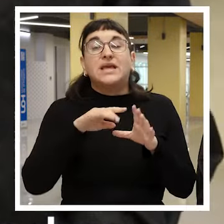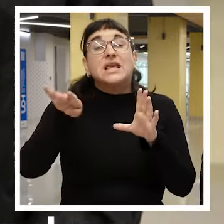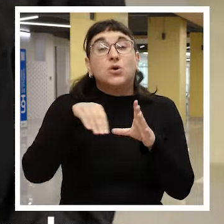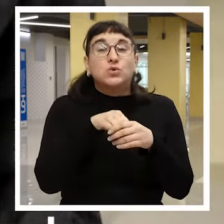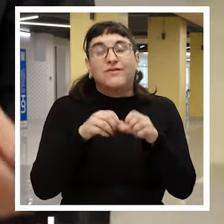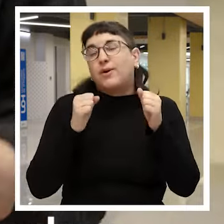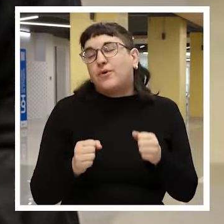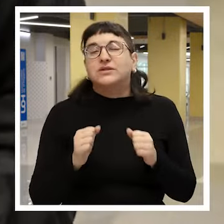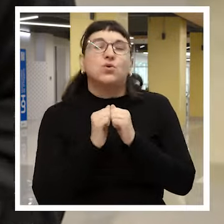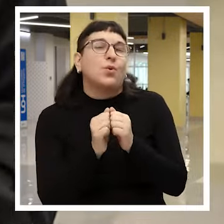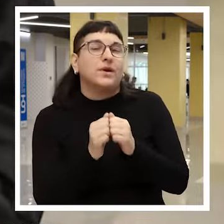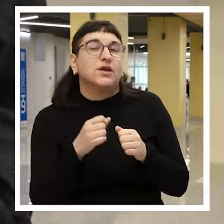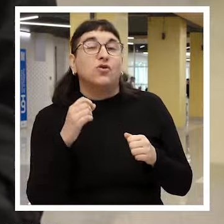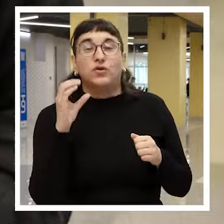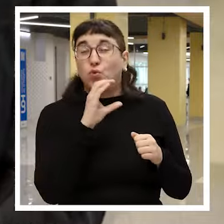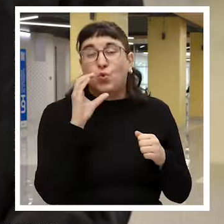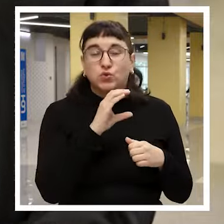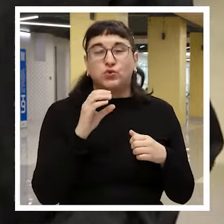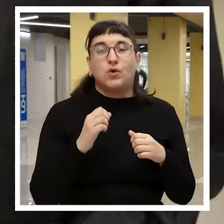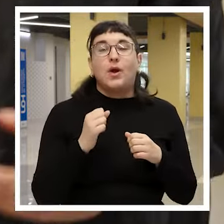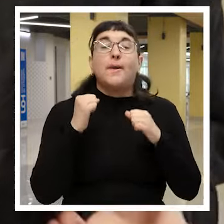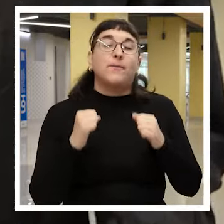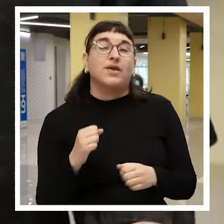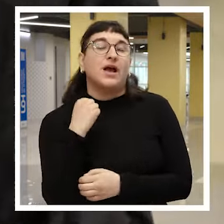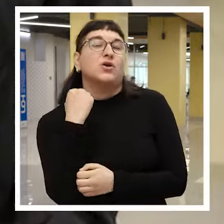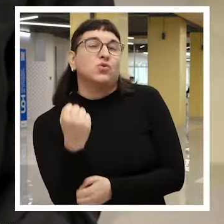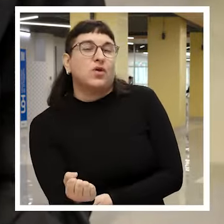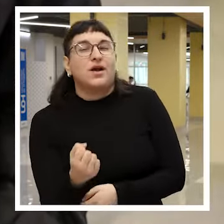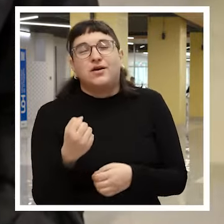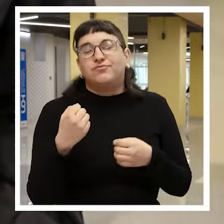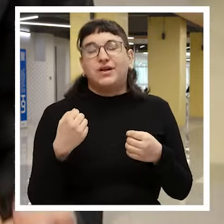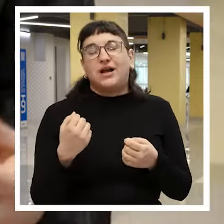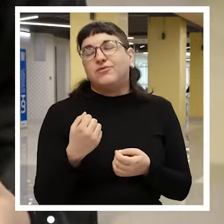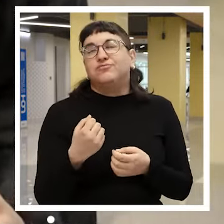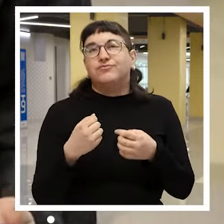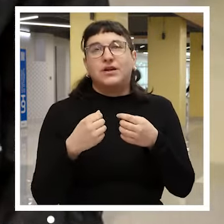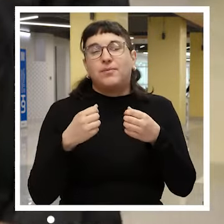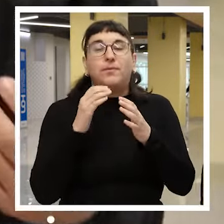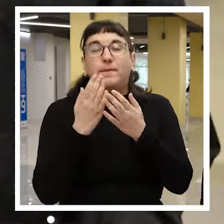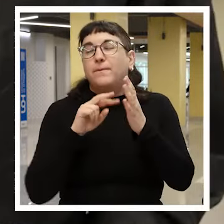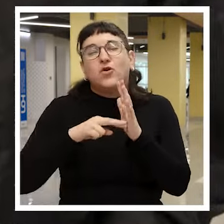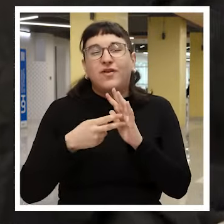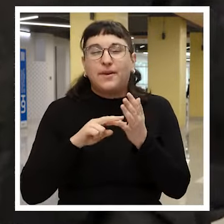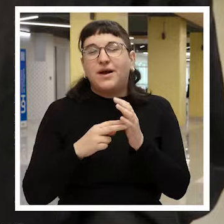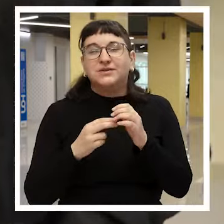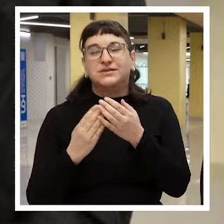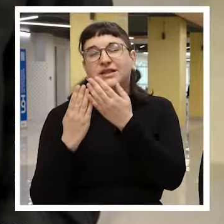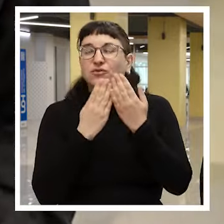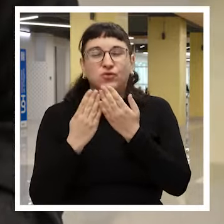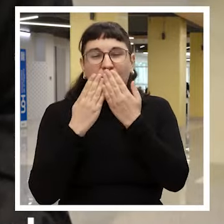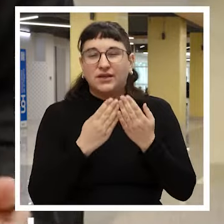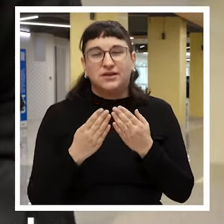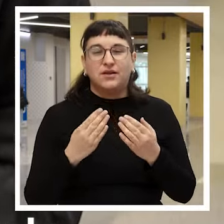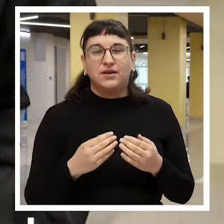incluso tu compañero de curso, los cuales te van a prestar ayuda para poder resolver cualquier problema académico que tú tengas,